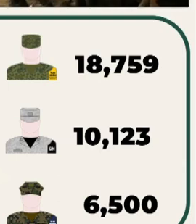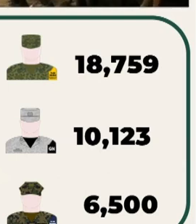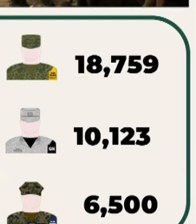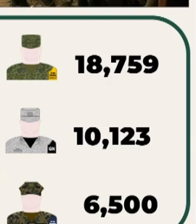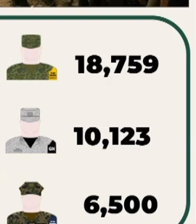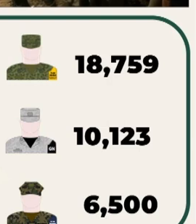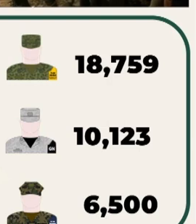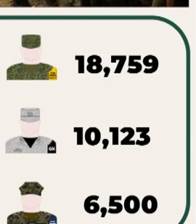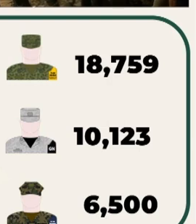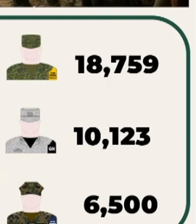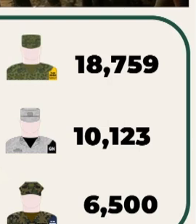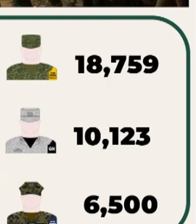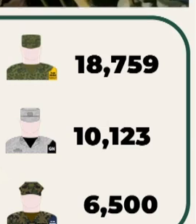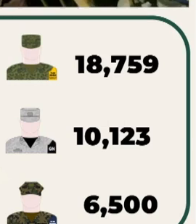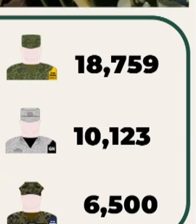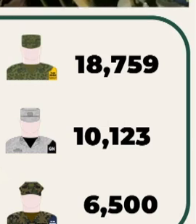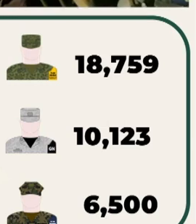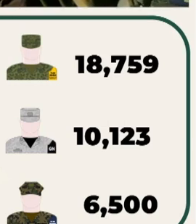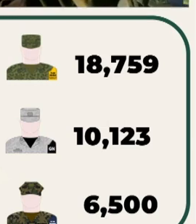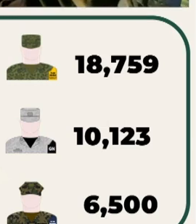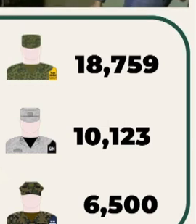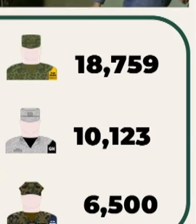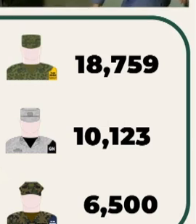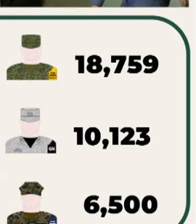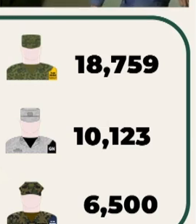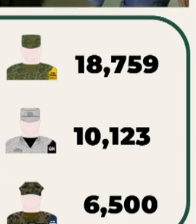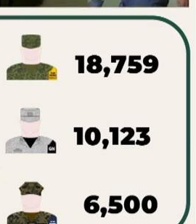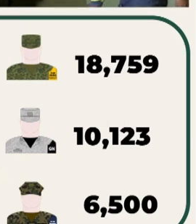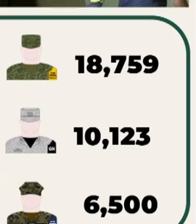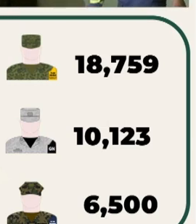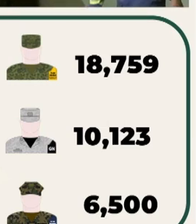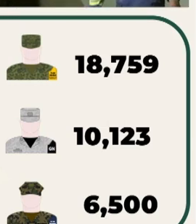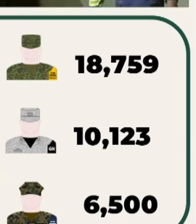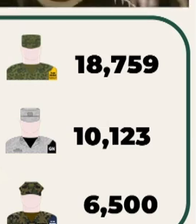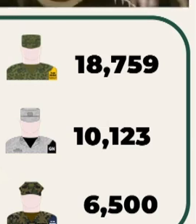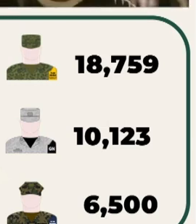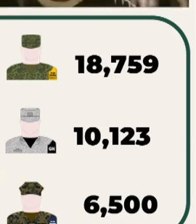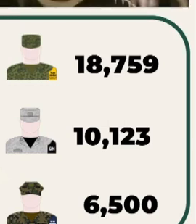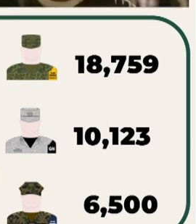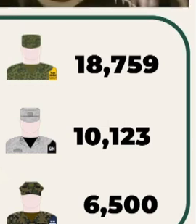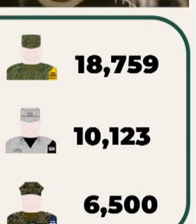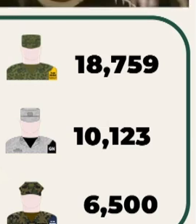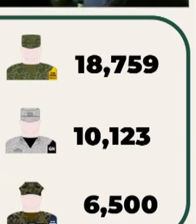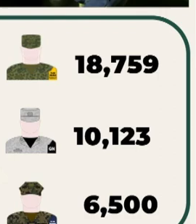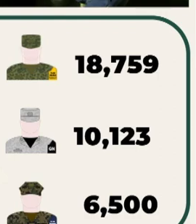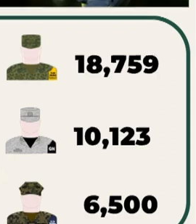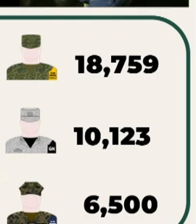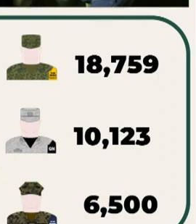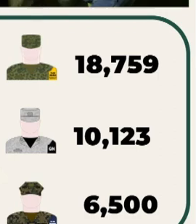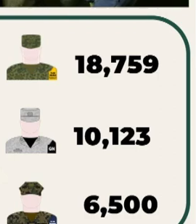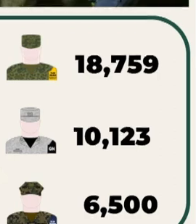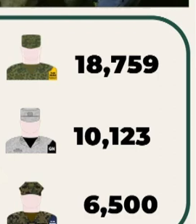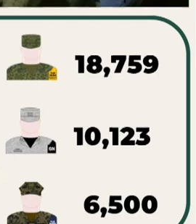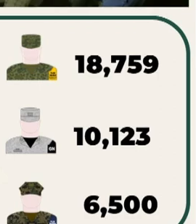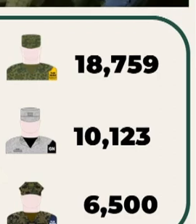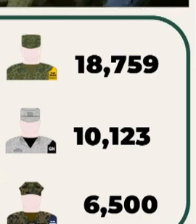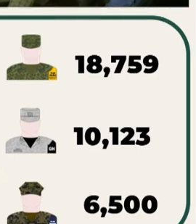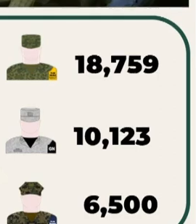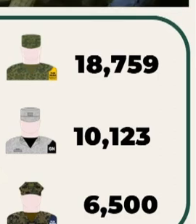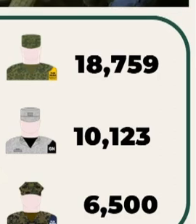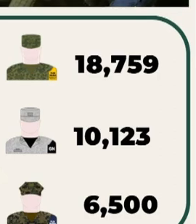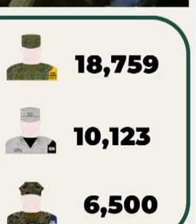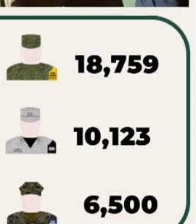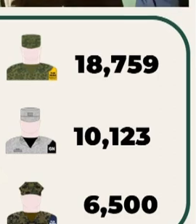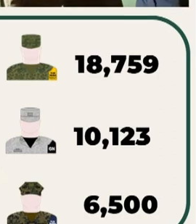sismos, un huracán, el Otis, 25 lluvias fuertes, 5 frentes fríos, 9 accidentes, 10 incendios